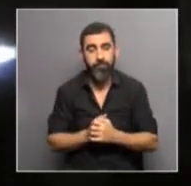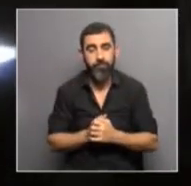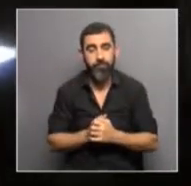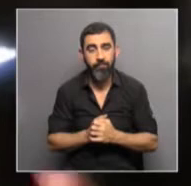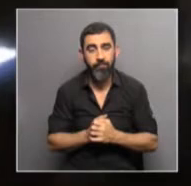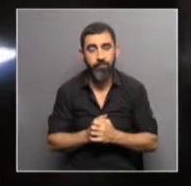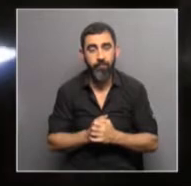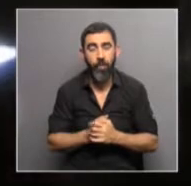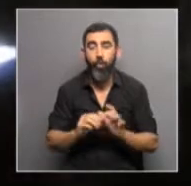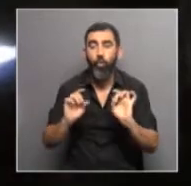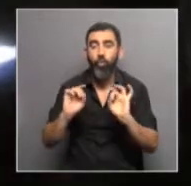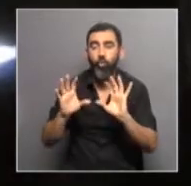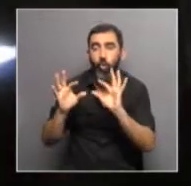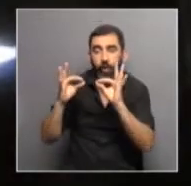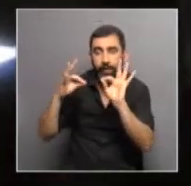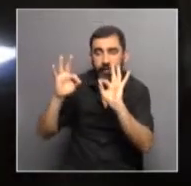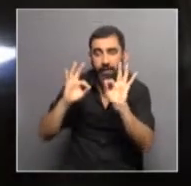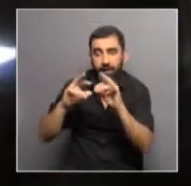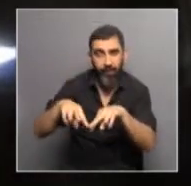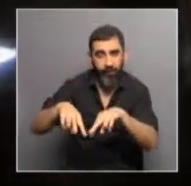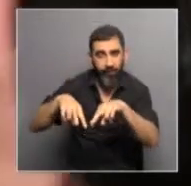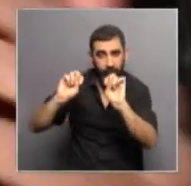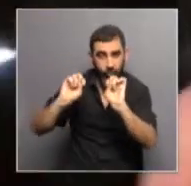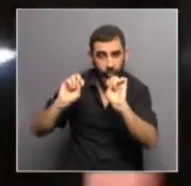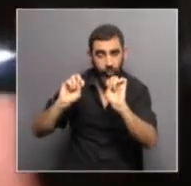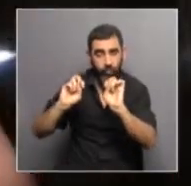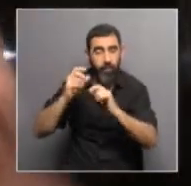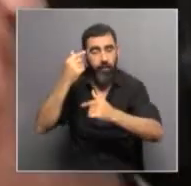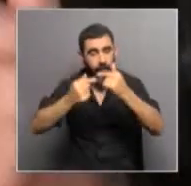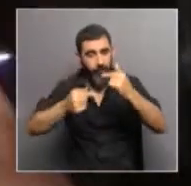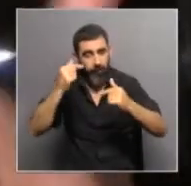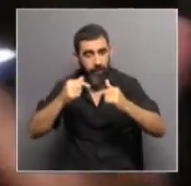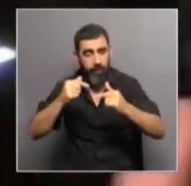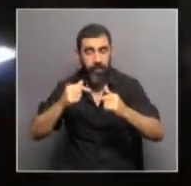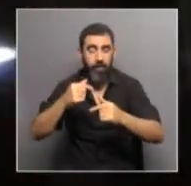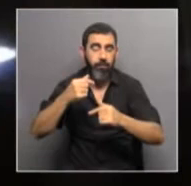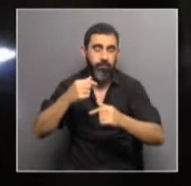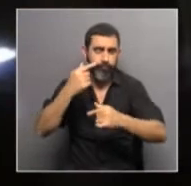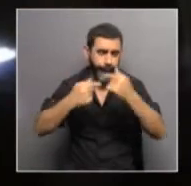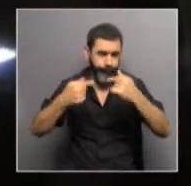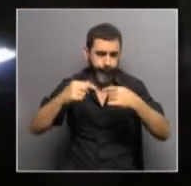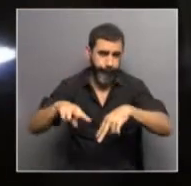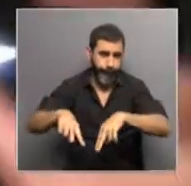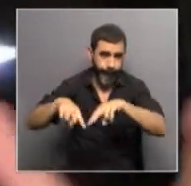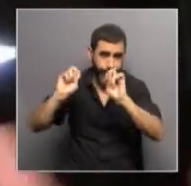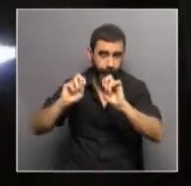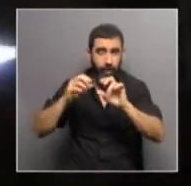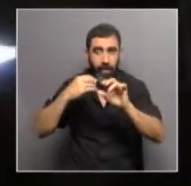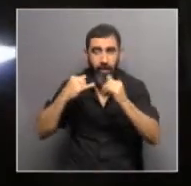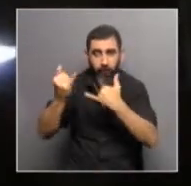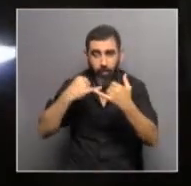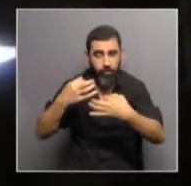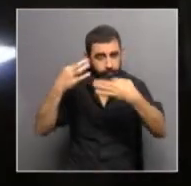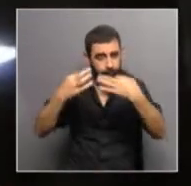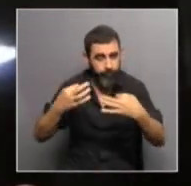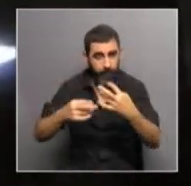salir del detalle de una investigación, del detalle molecular o microbiológico que nos pueden dar los datos de una